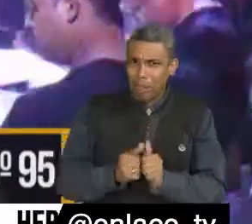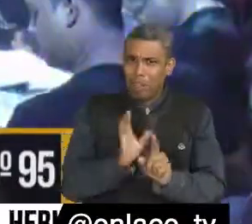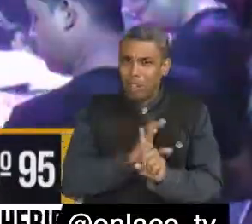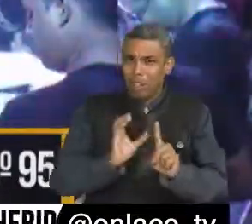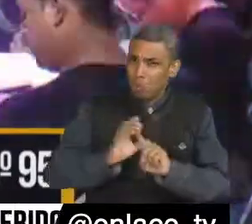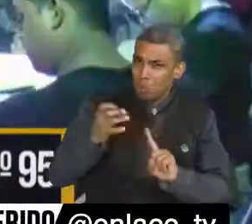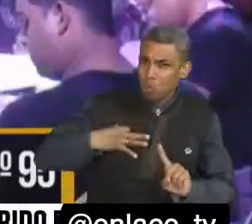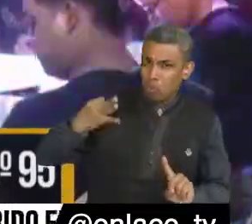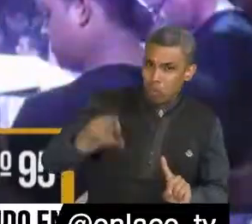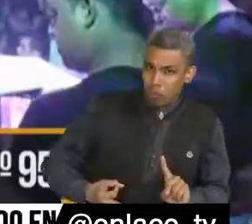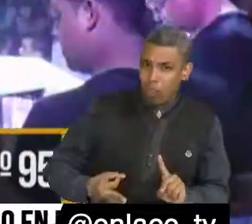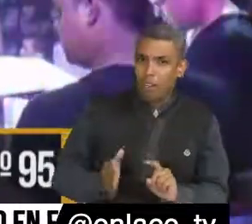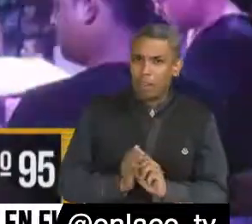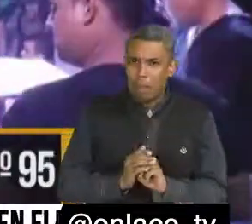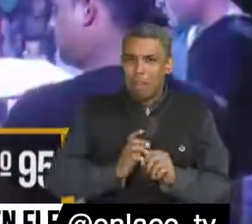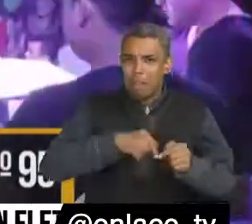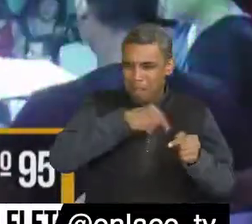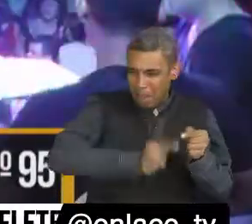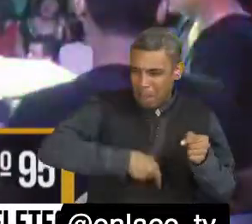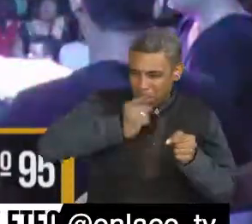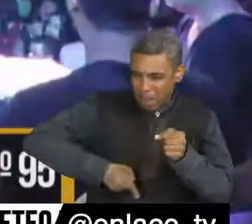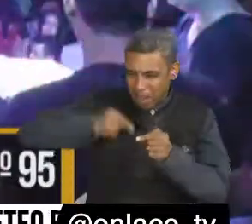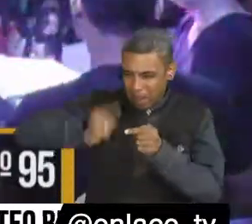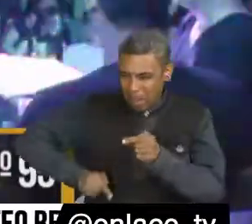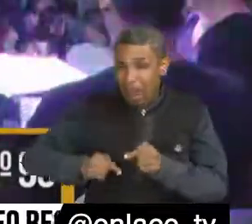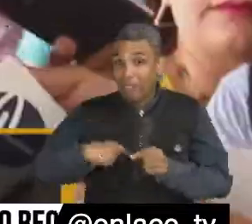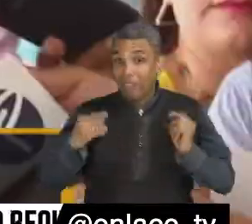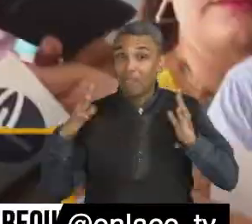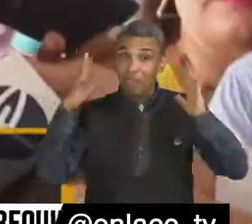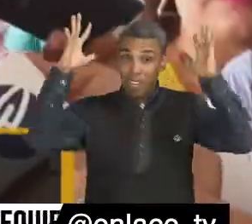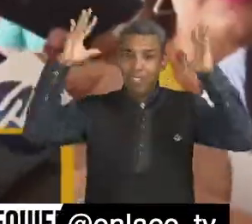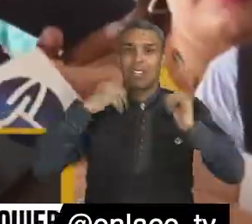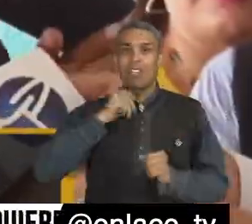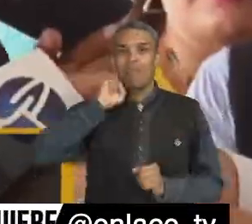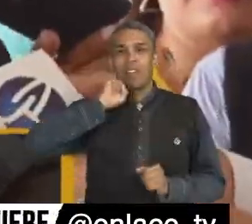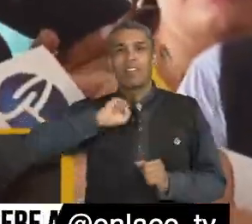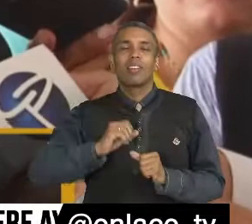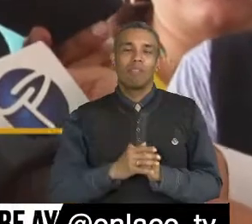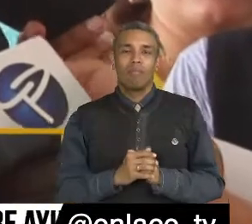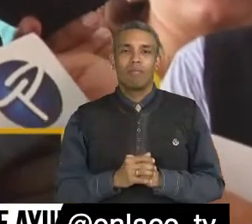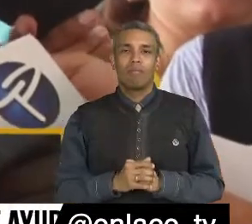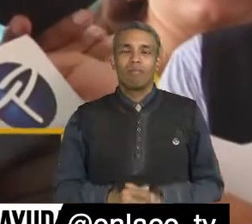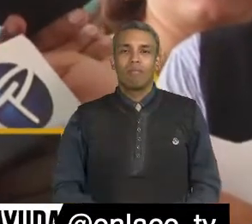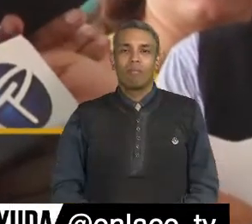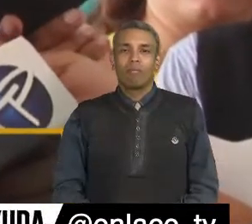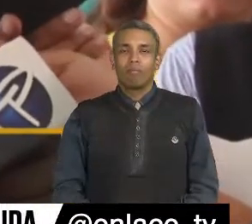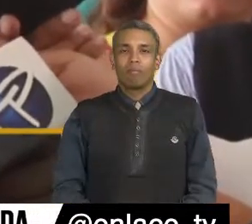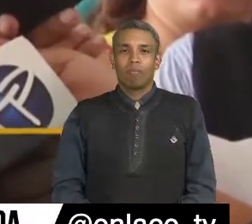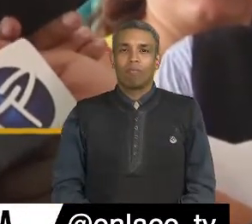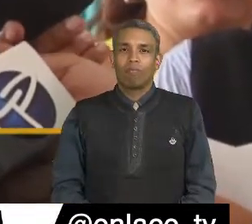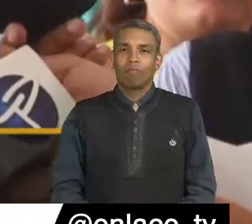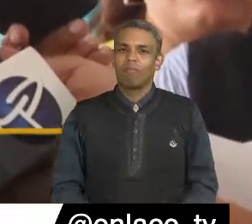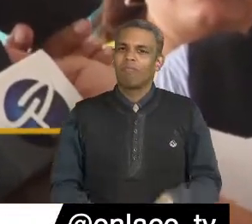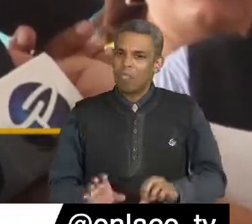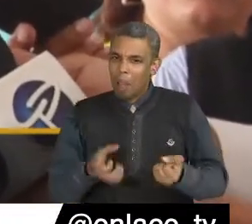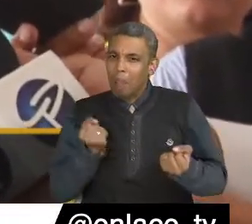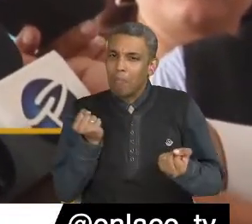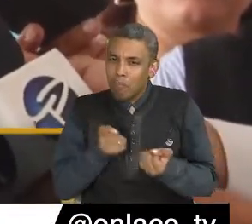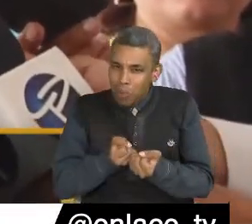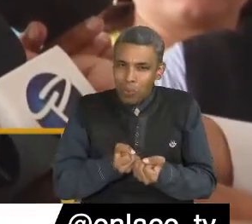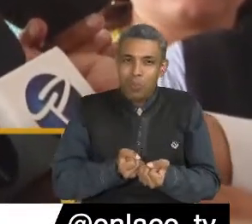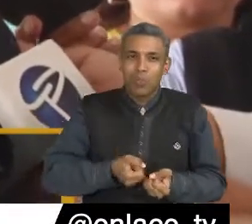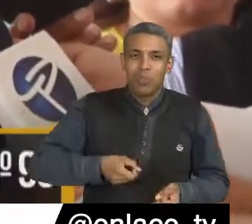se realizarán en torno al aniversario 95 del puerto petrolero. Iremos siempre respaldando lo local, respaldando a